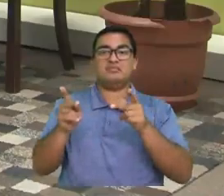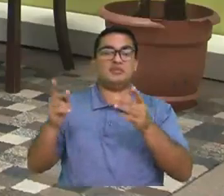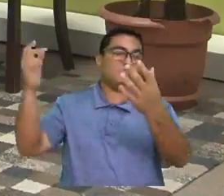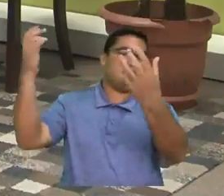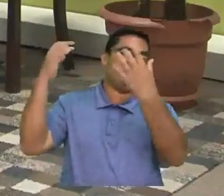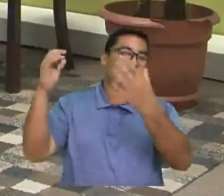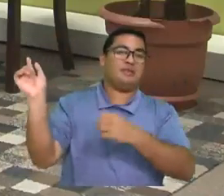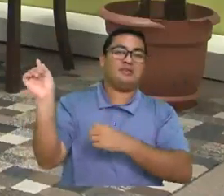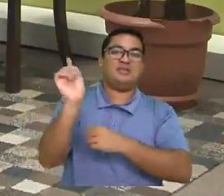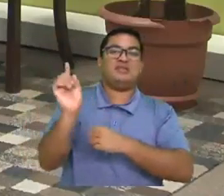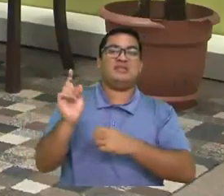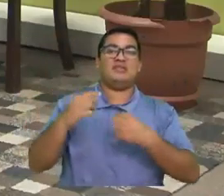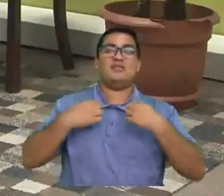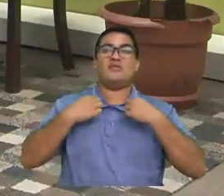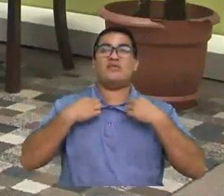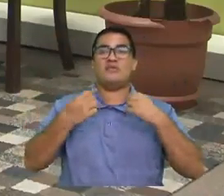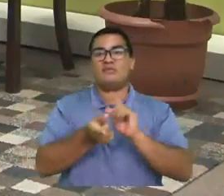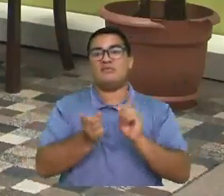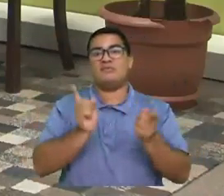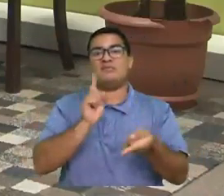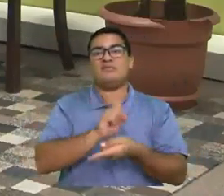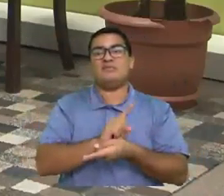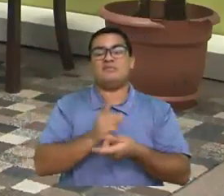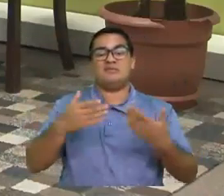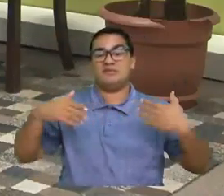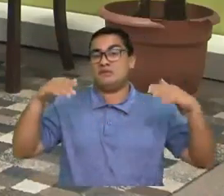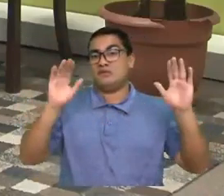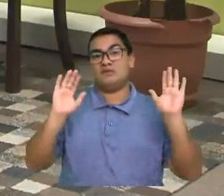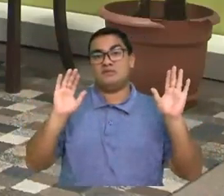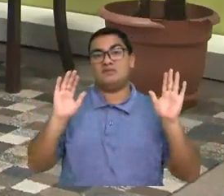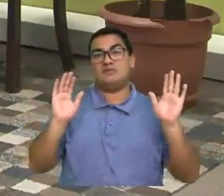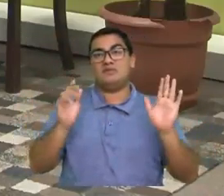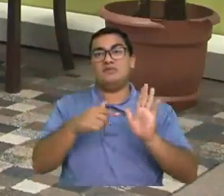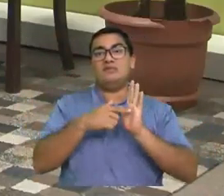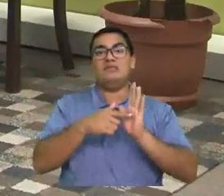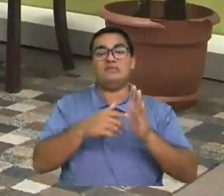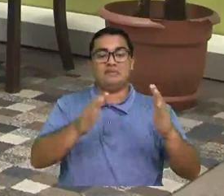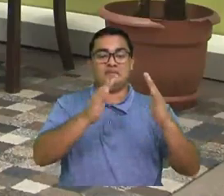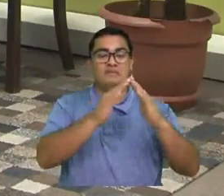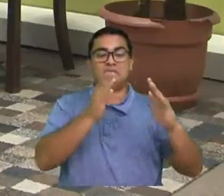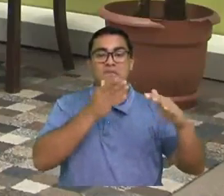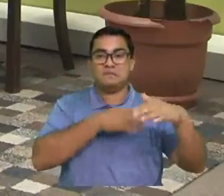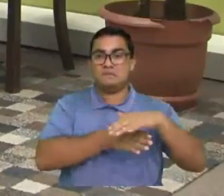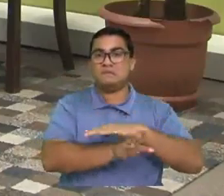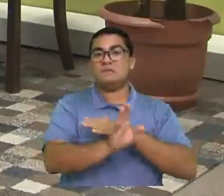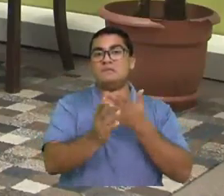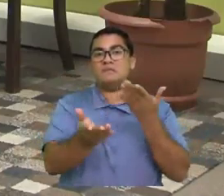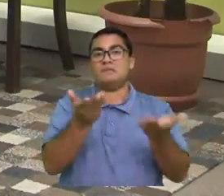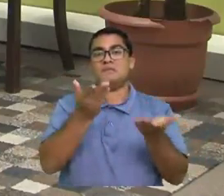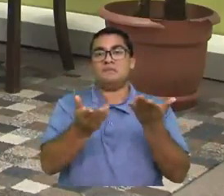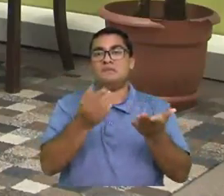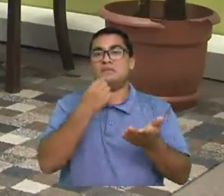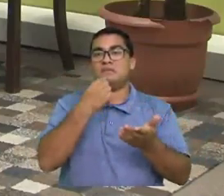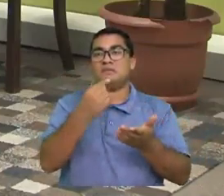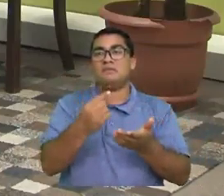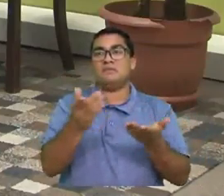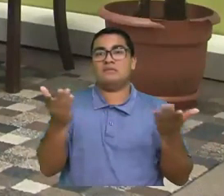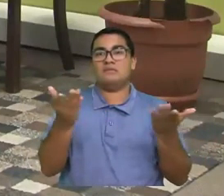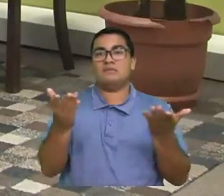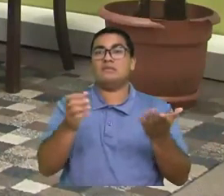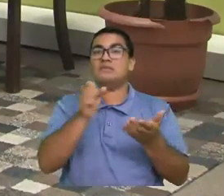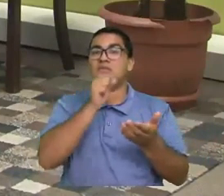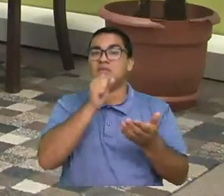sino que nos cambiamos de ropa al aire libre casi, entrando a la casa y quizás hay un, las